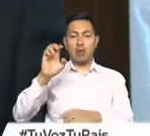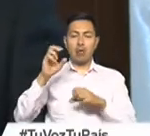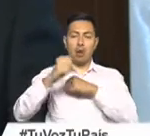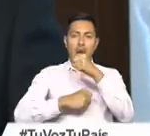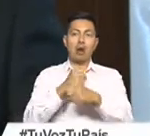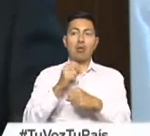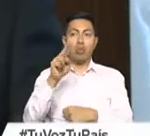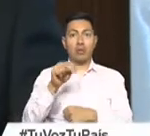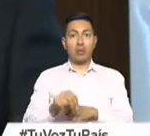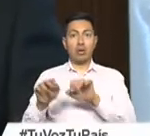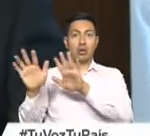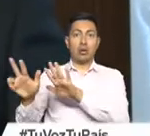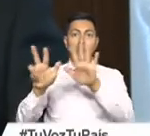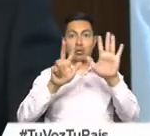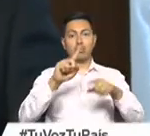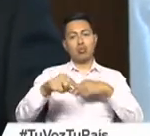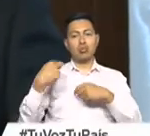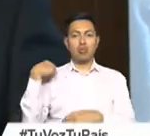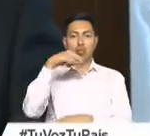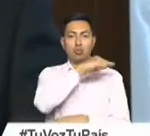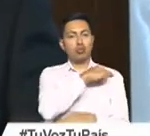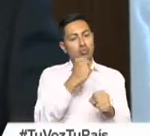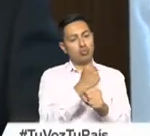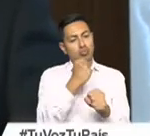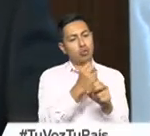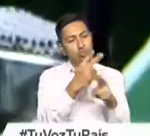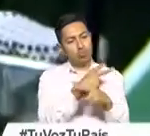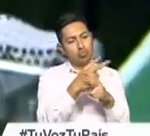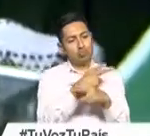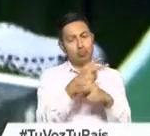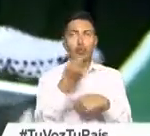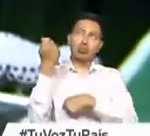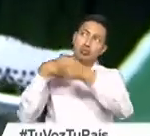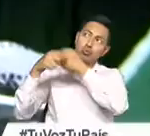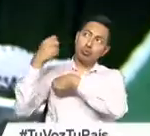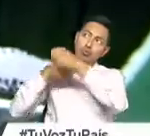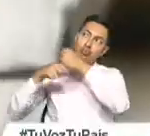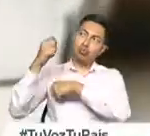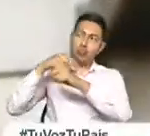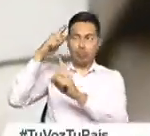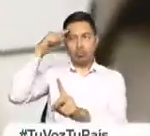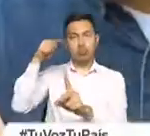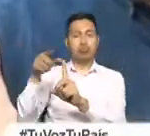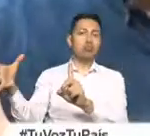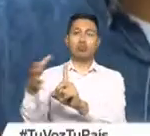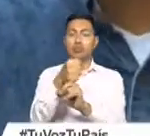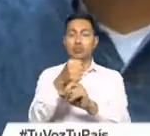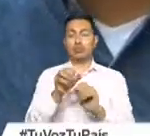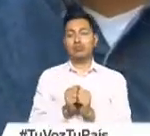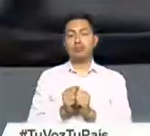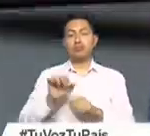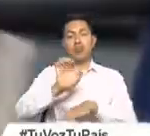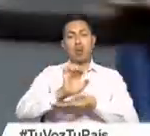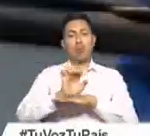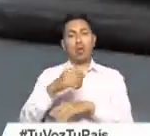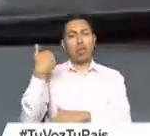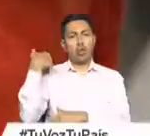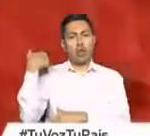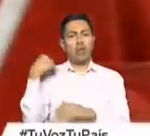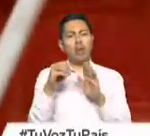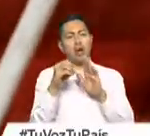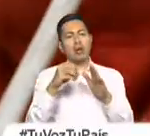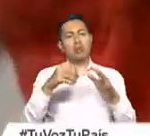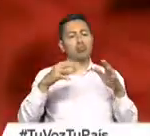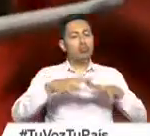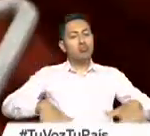nos ha pedido por parte de la OPEP. Actualmente el Ecuador cuenta con un número importante de reservas de